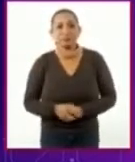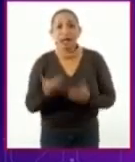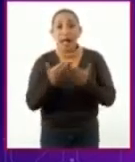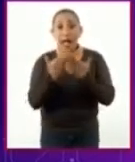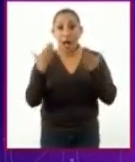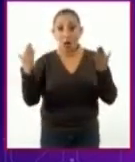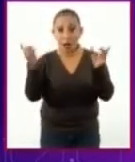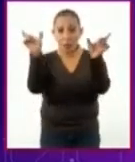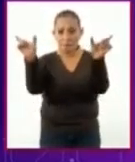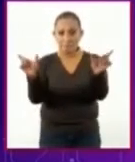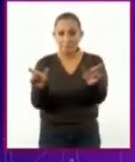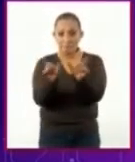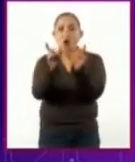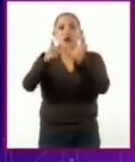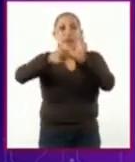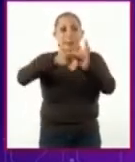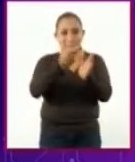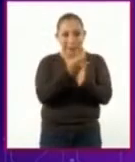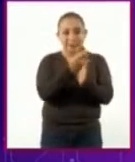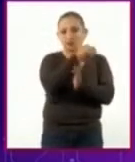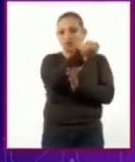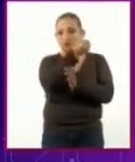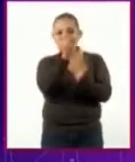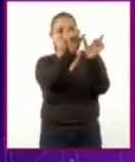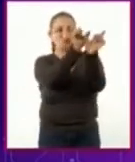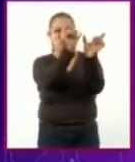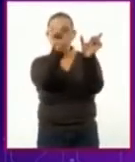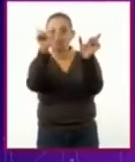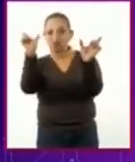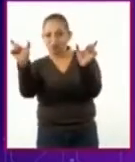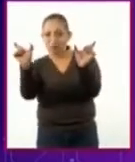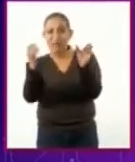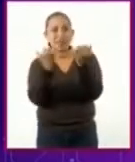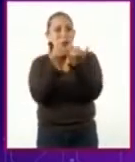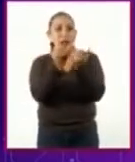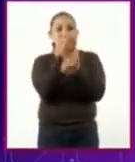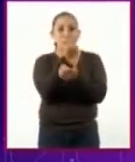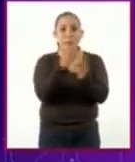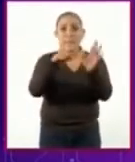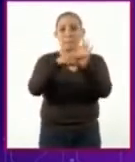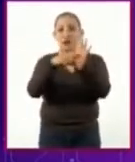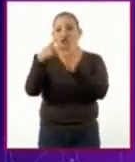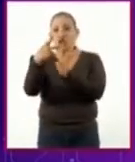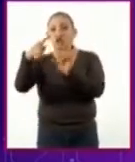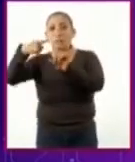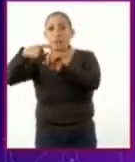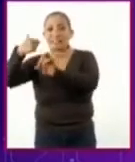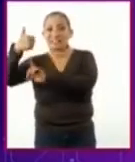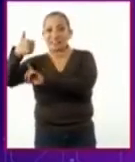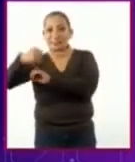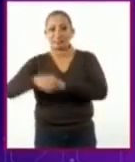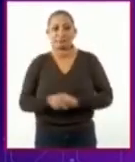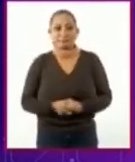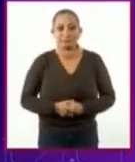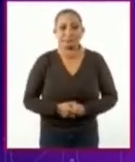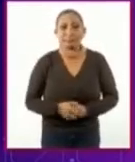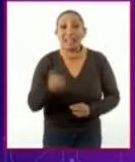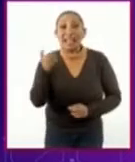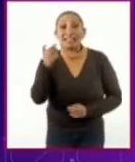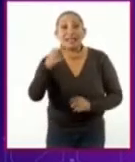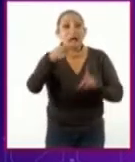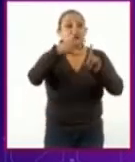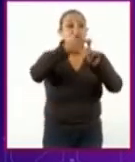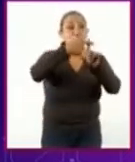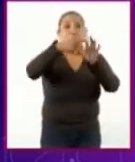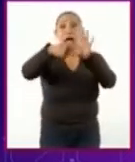Ahora podemos reescribir el enunciado matemático equivalente como 9 menos 8 más 6. Estas son sumas